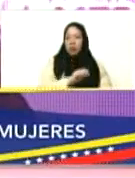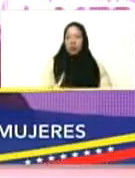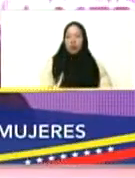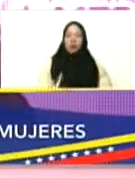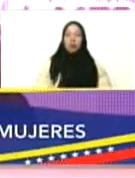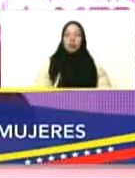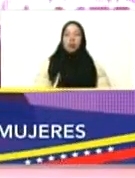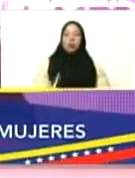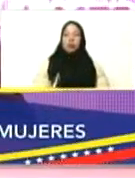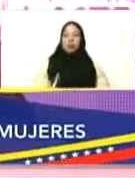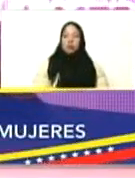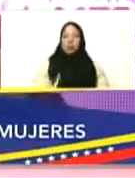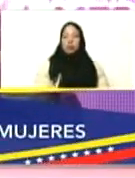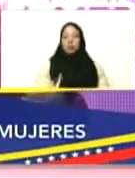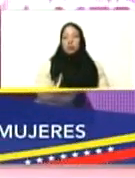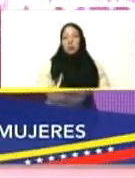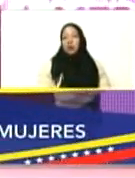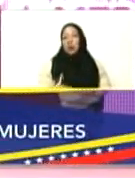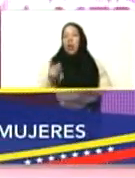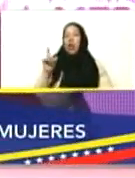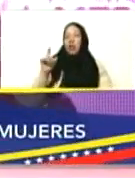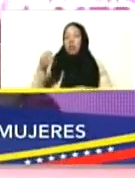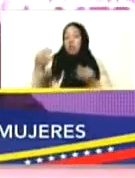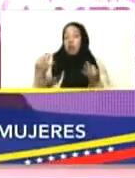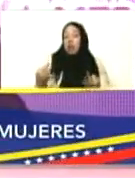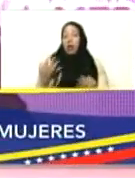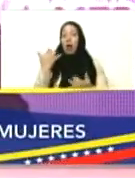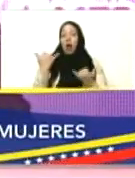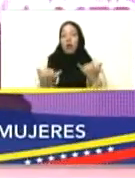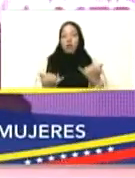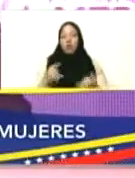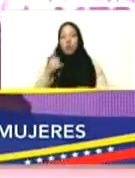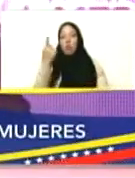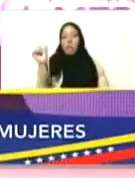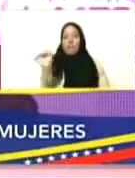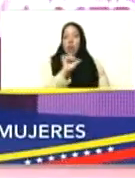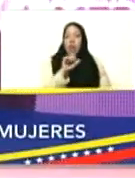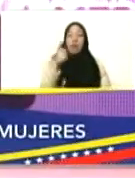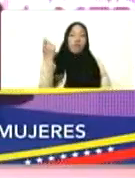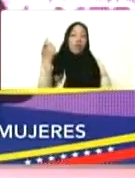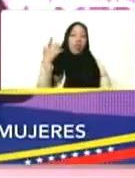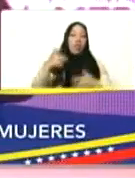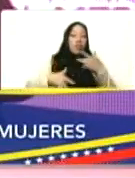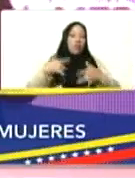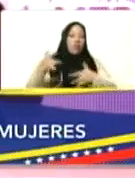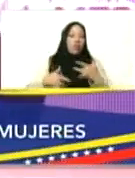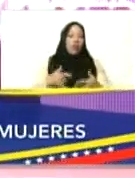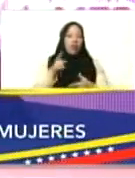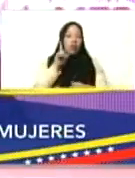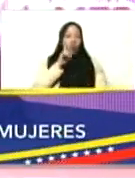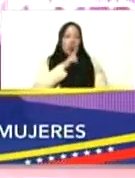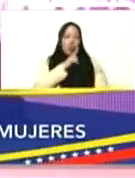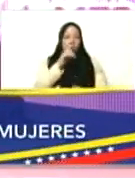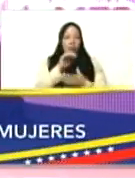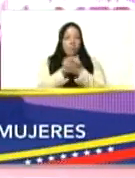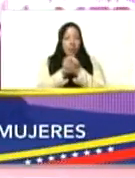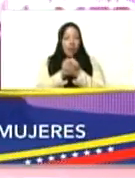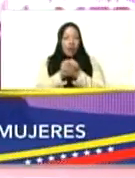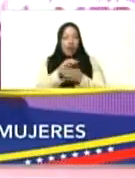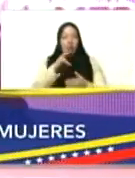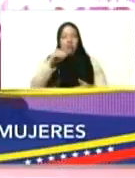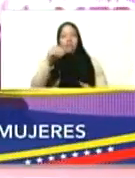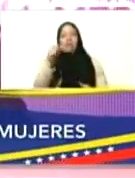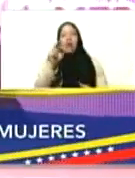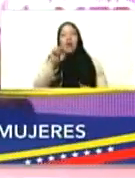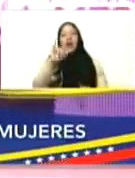¿verdad? ¿Cuántas cosas podemos activar durante un mes? María León, tu saludo, María. Querida María,